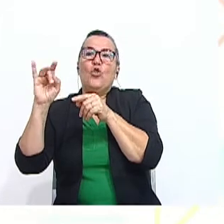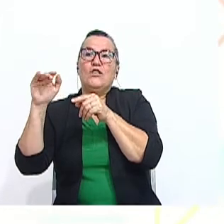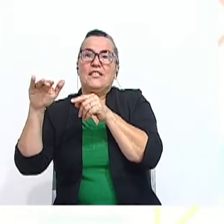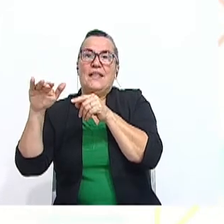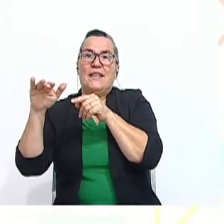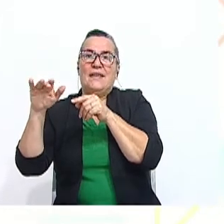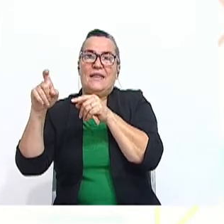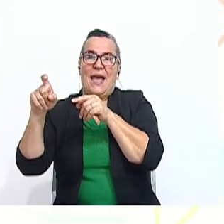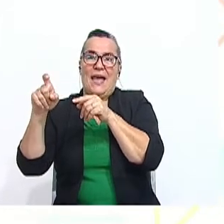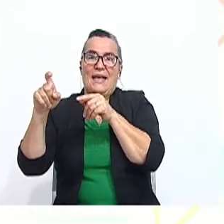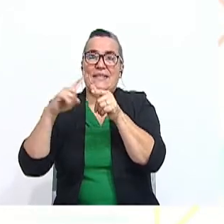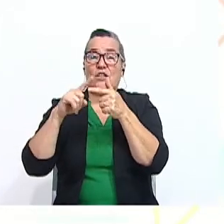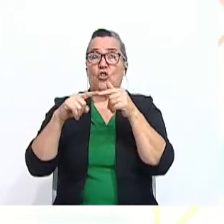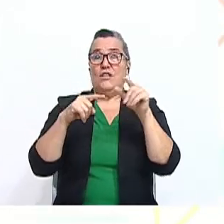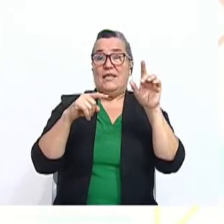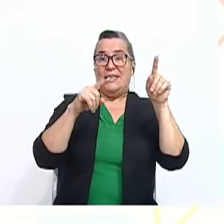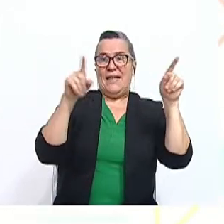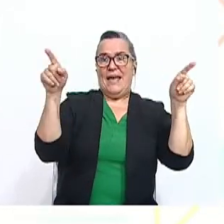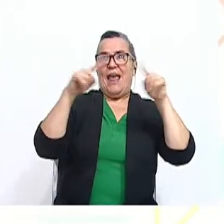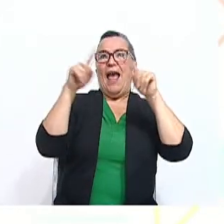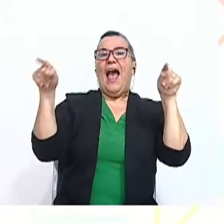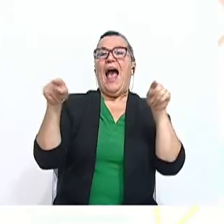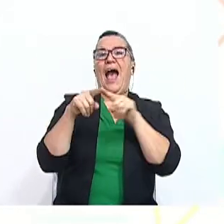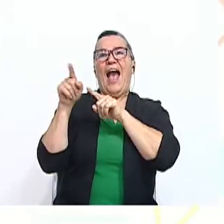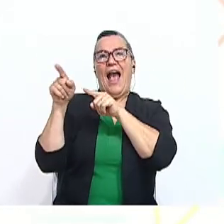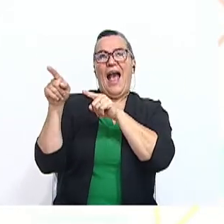0,80x. Y obtenemos esta nueva función,